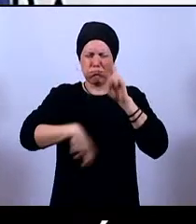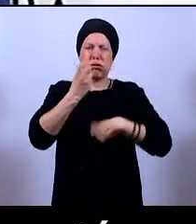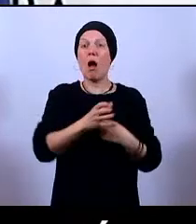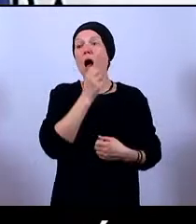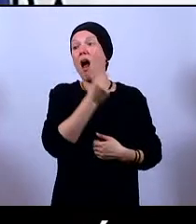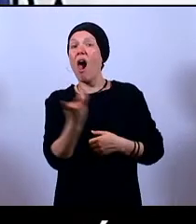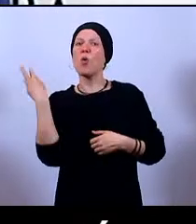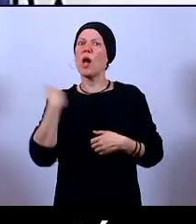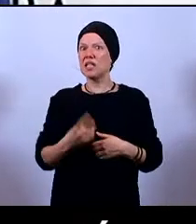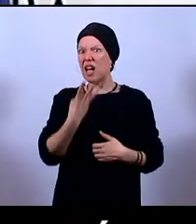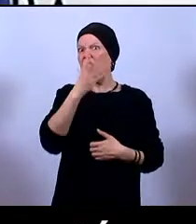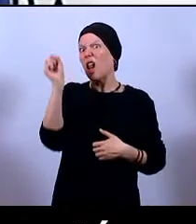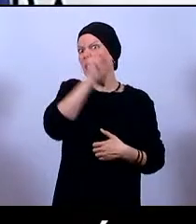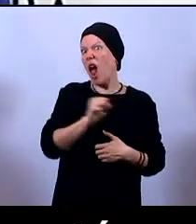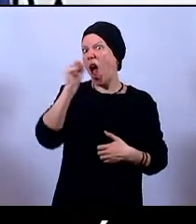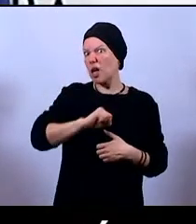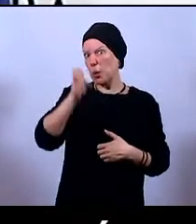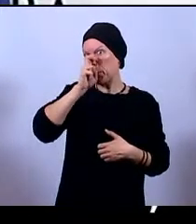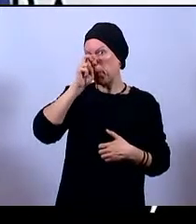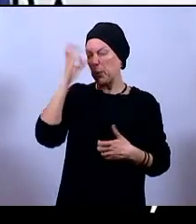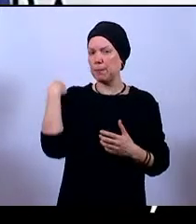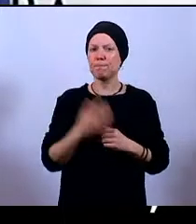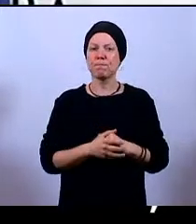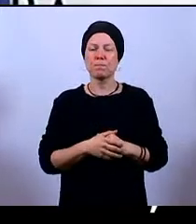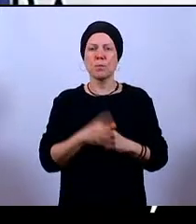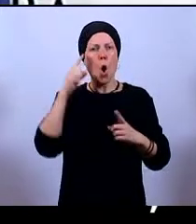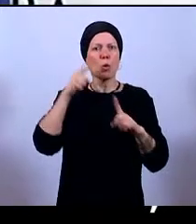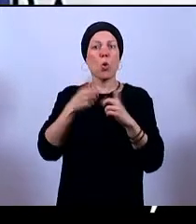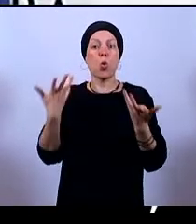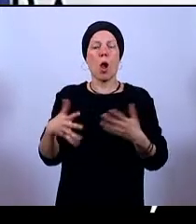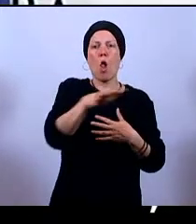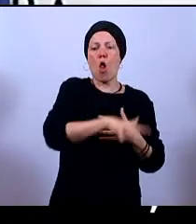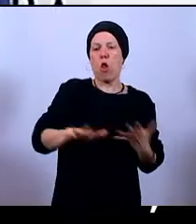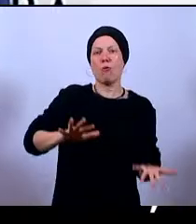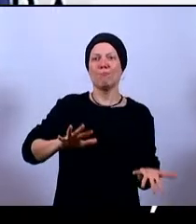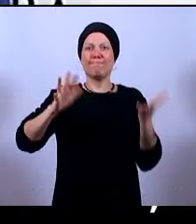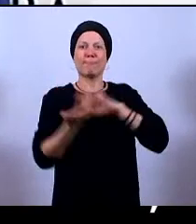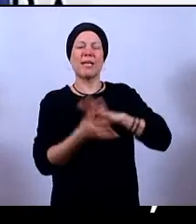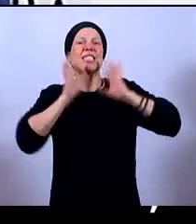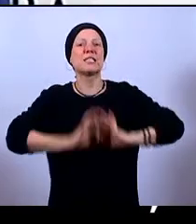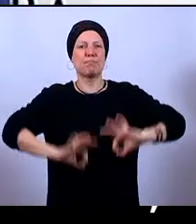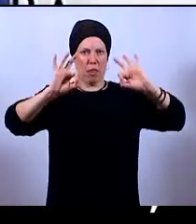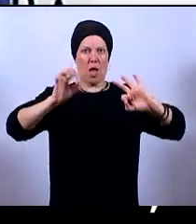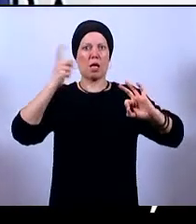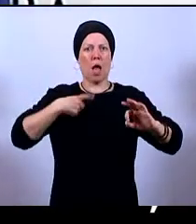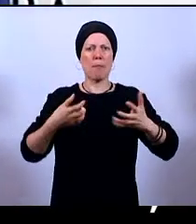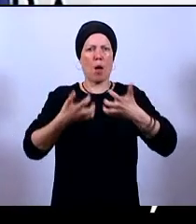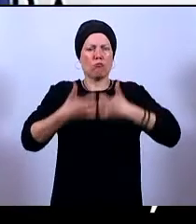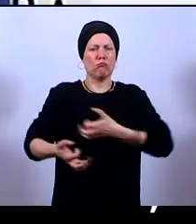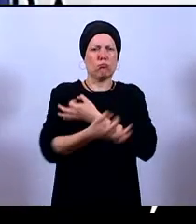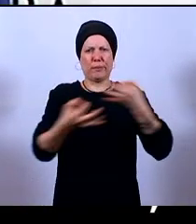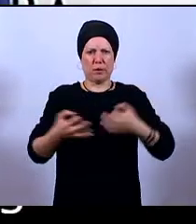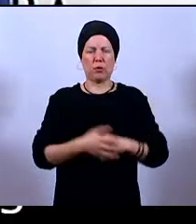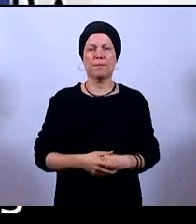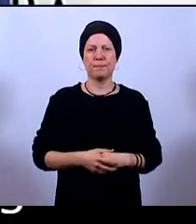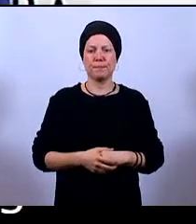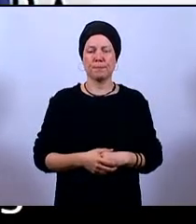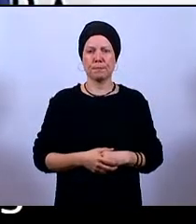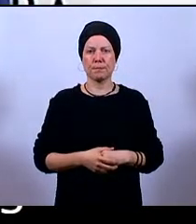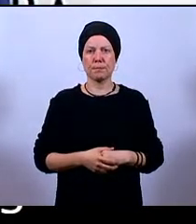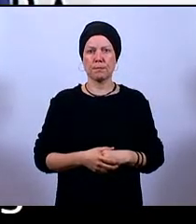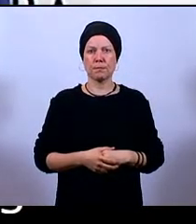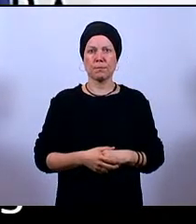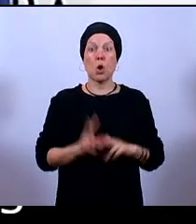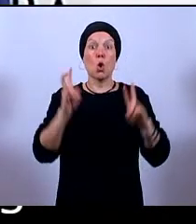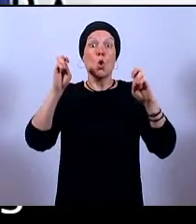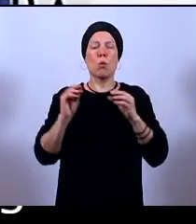con 3 décadas de antigüedad, para convertirlas en espacios altamente especializados y eficientes. El nuevo